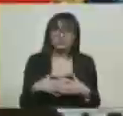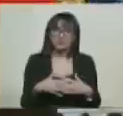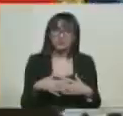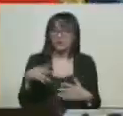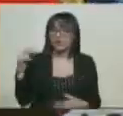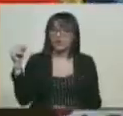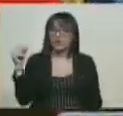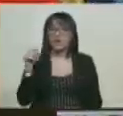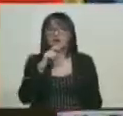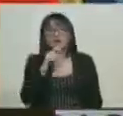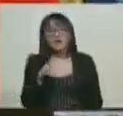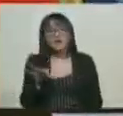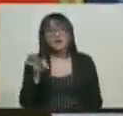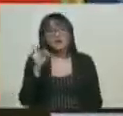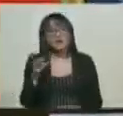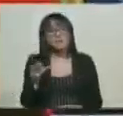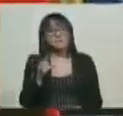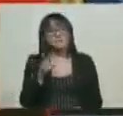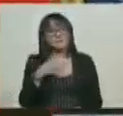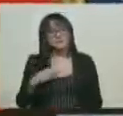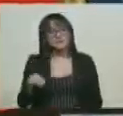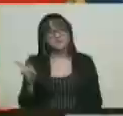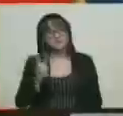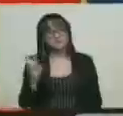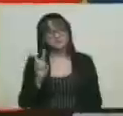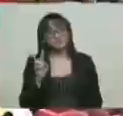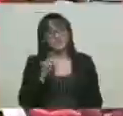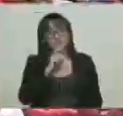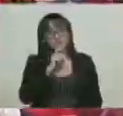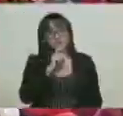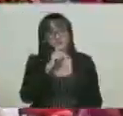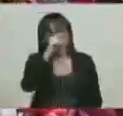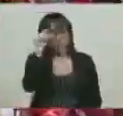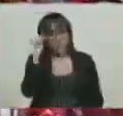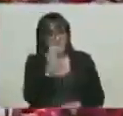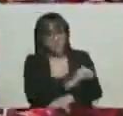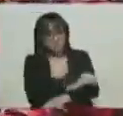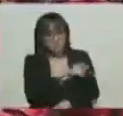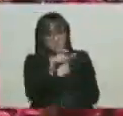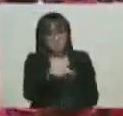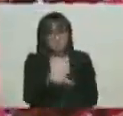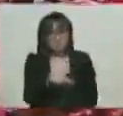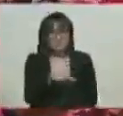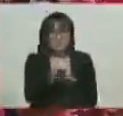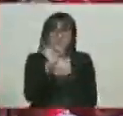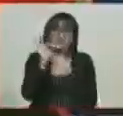¿Quién elija al presidente de la República en Venezuela? ¡Julio Borges!